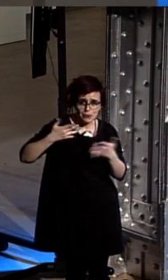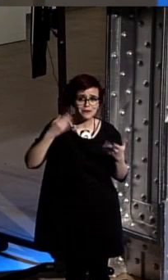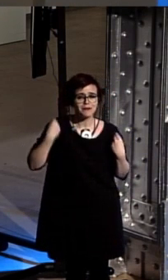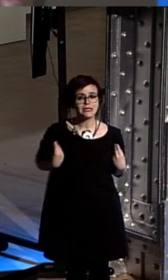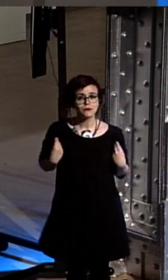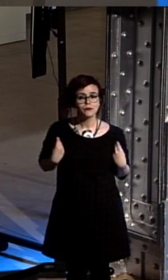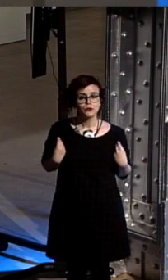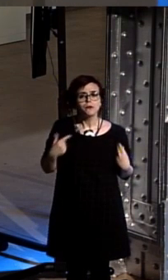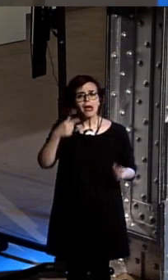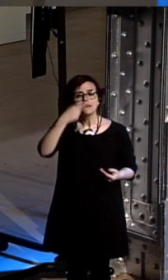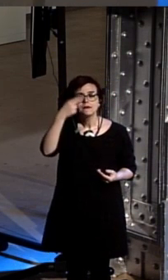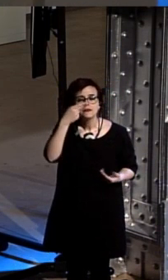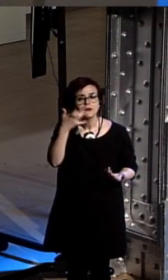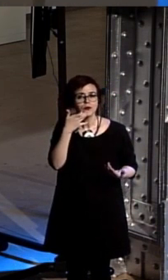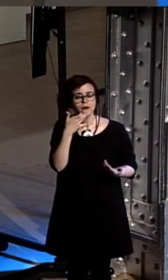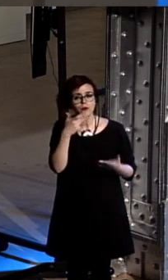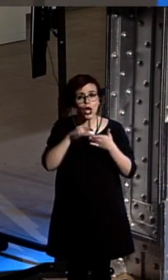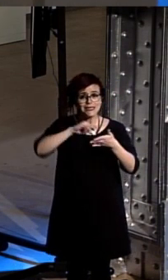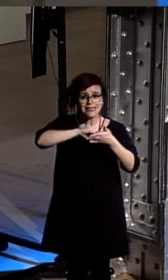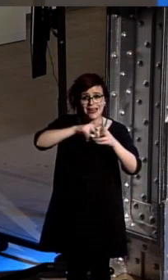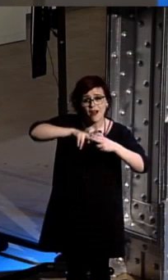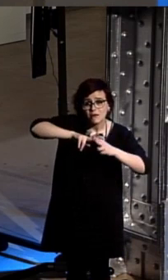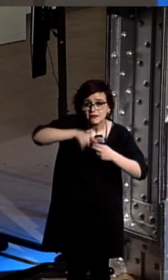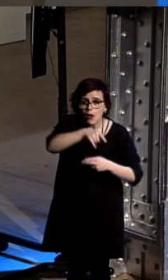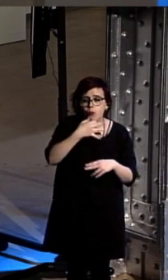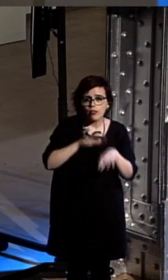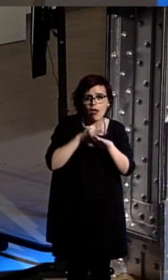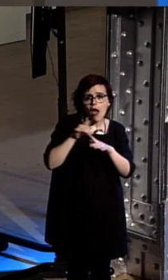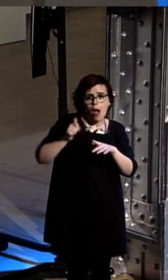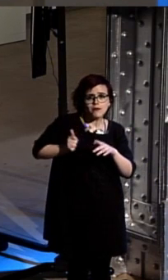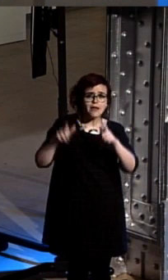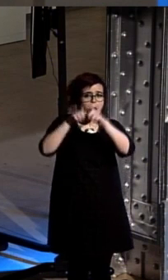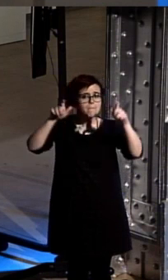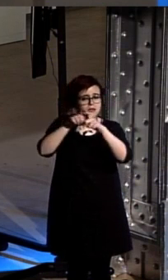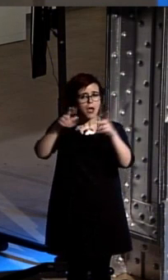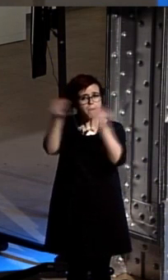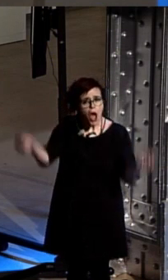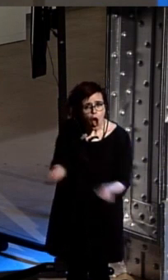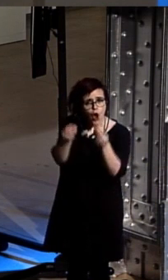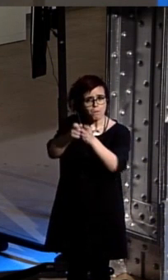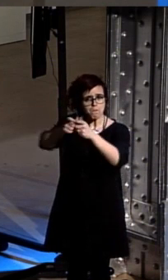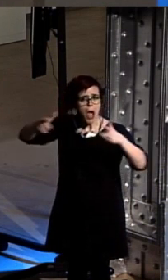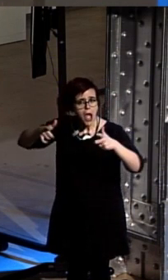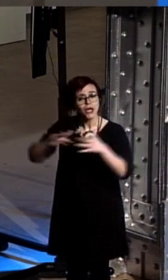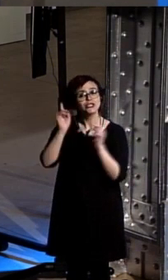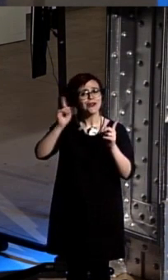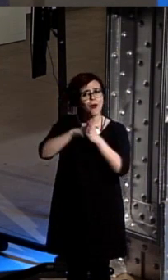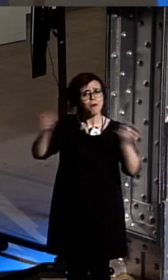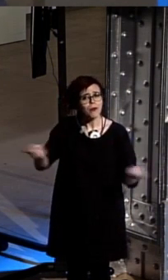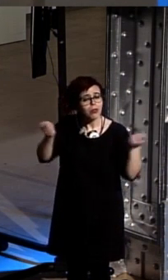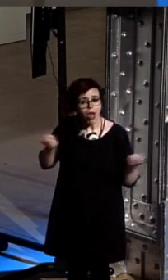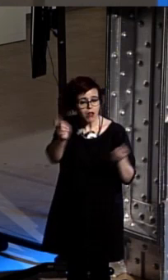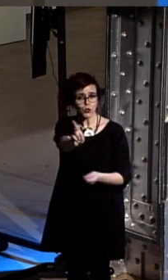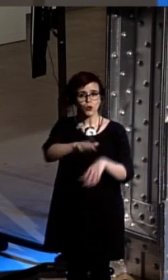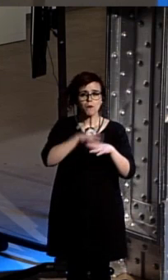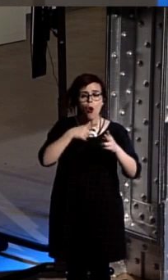más cómo estas herramientas podrían hacer empresas mayores, cosas mayores, no solamente para hacer publicidad, sino también